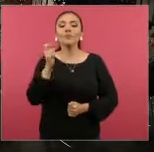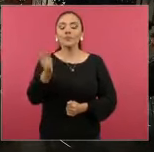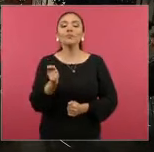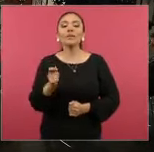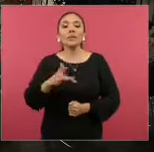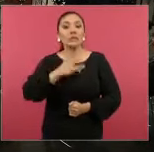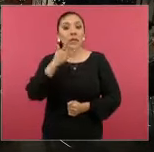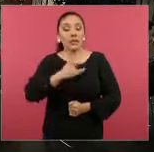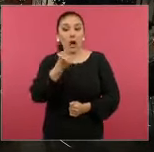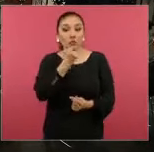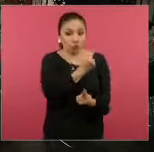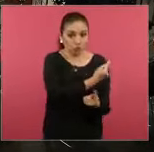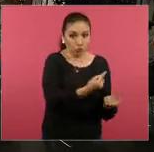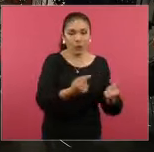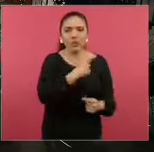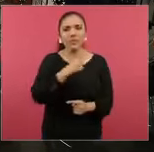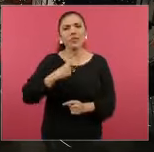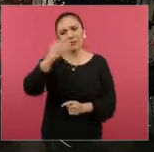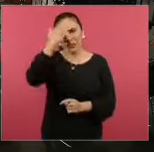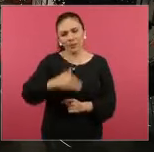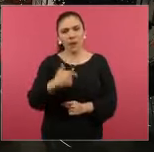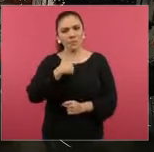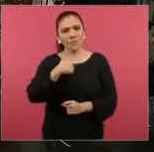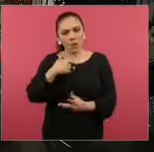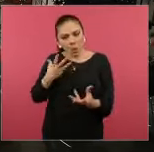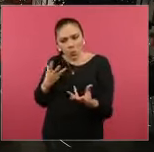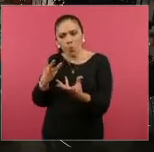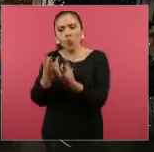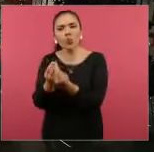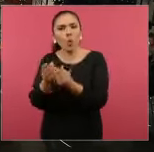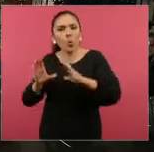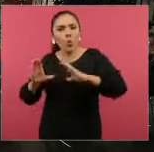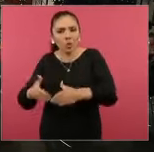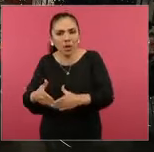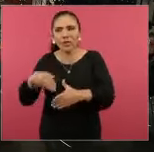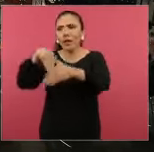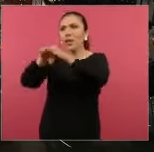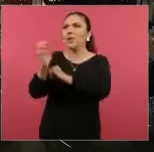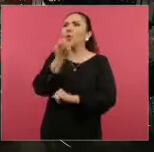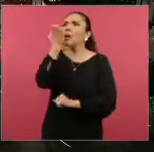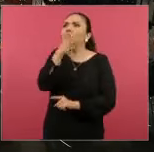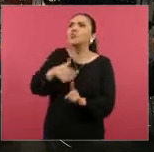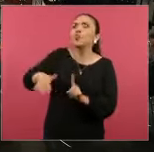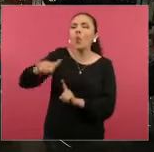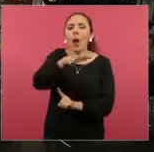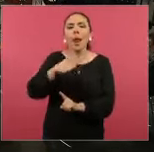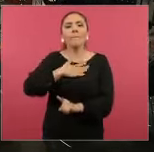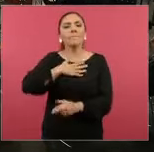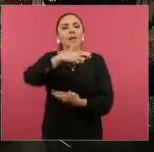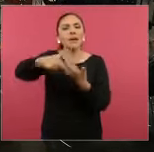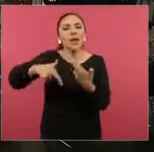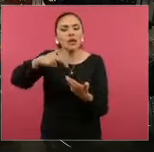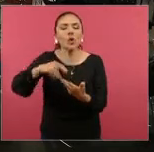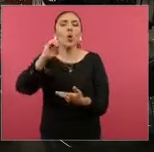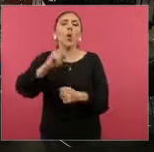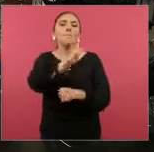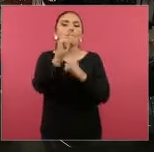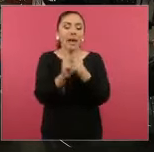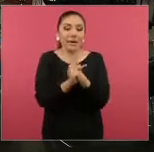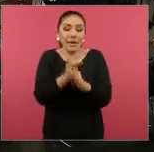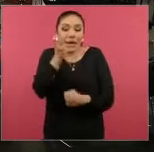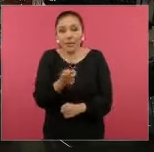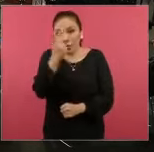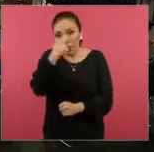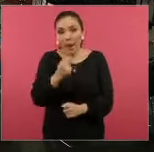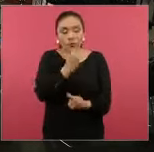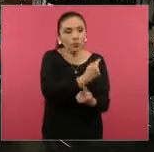El niño tiene que saber que pertenece a una comunidad, que pertenece a una escuela, que pertenece a una región, que pertenece a un país, para que él